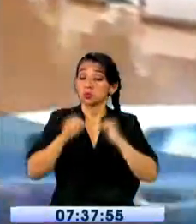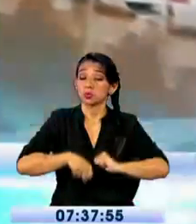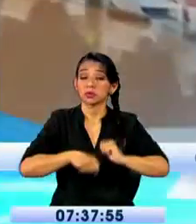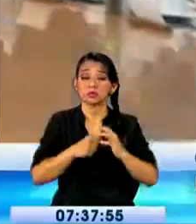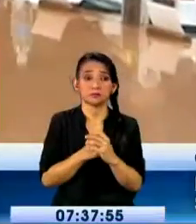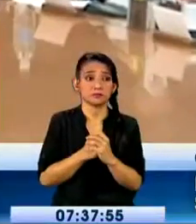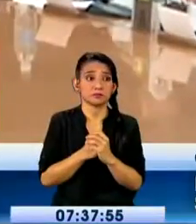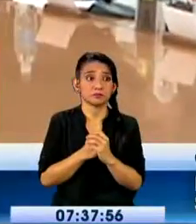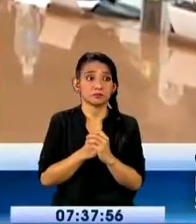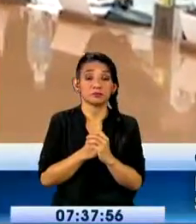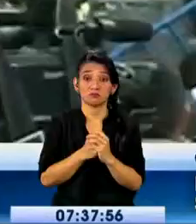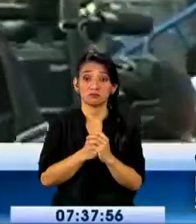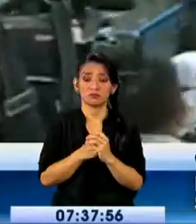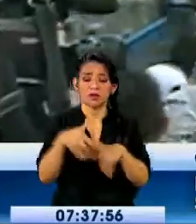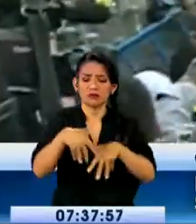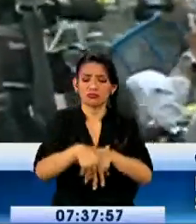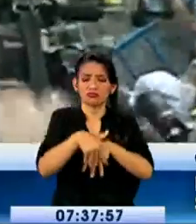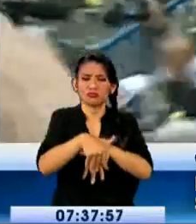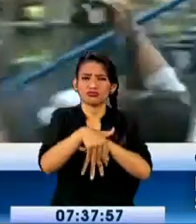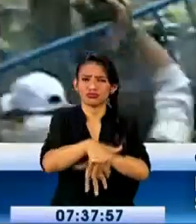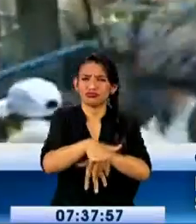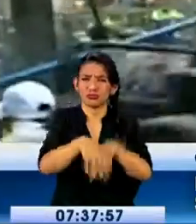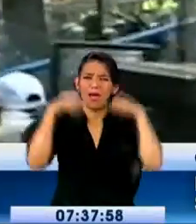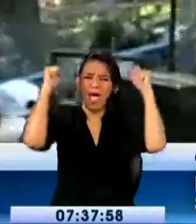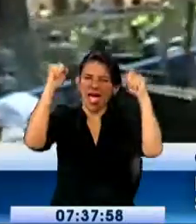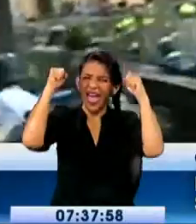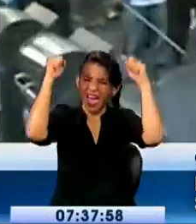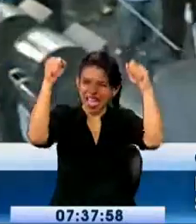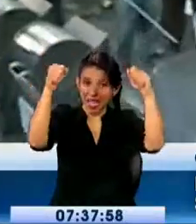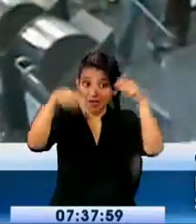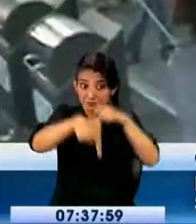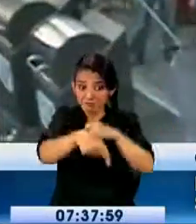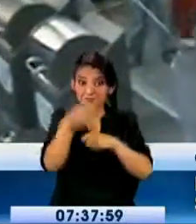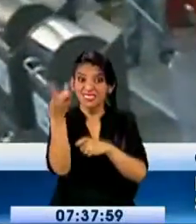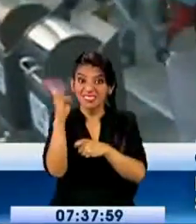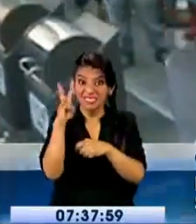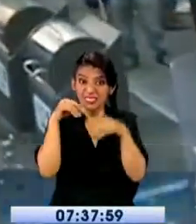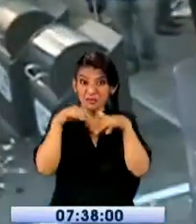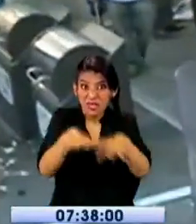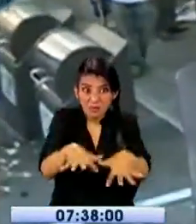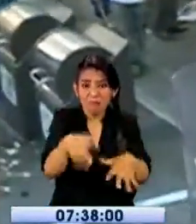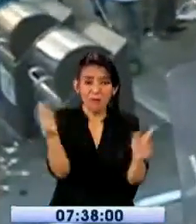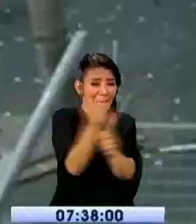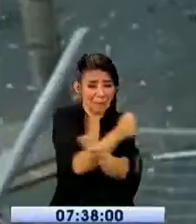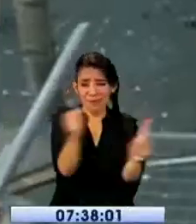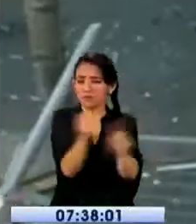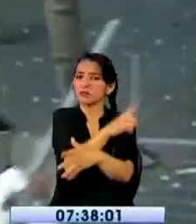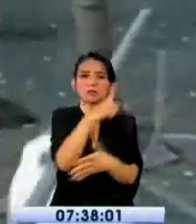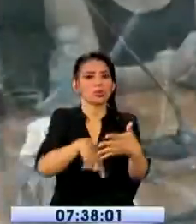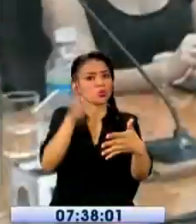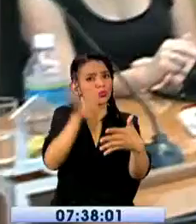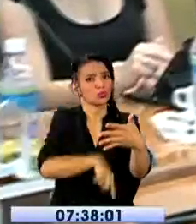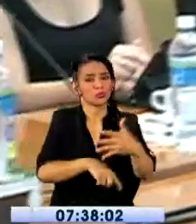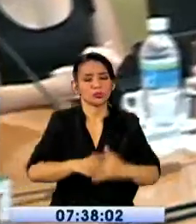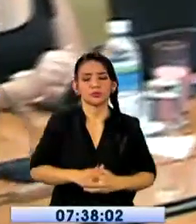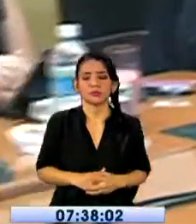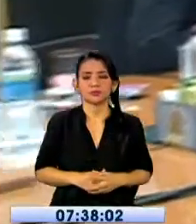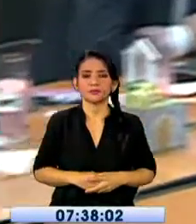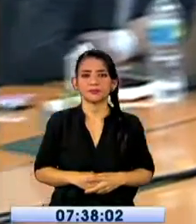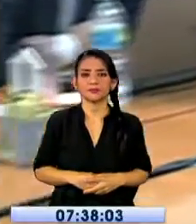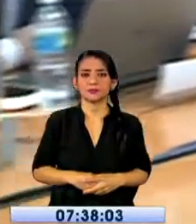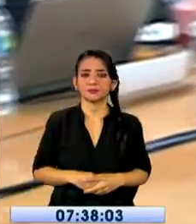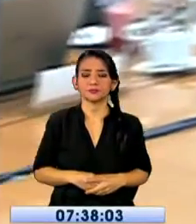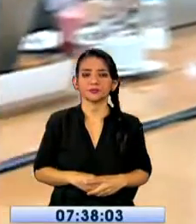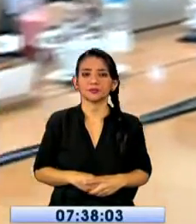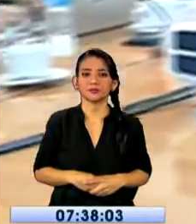no se permitirá la violencia en las anunciadas movilizaciones que se prevén para el 16 de septiembre en todo el país. Informó